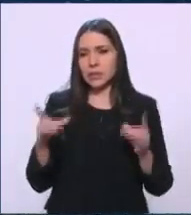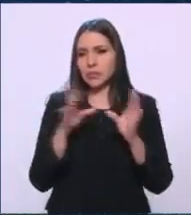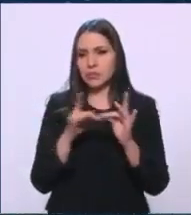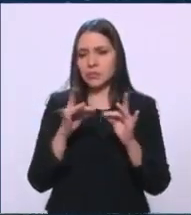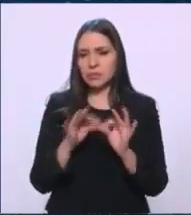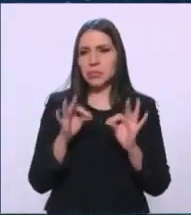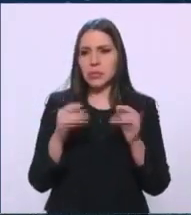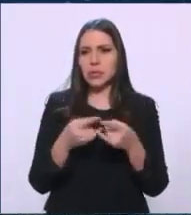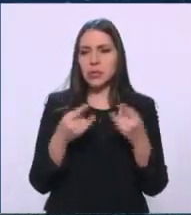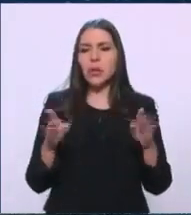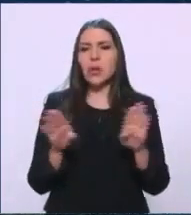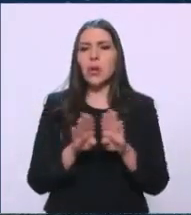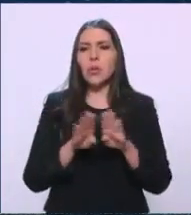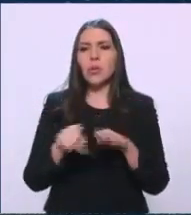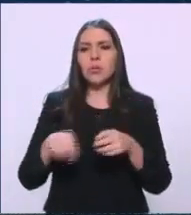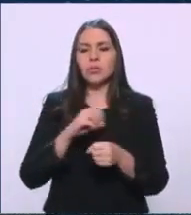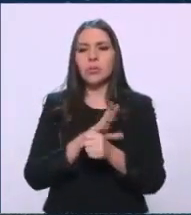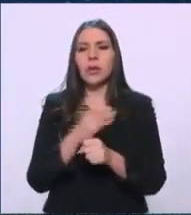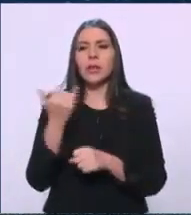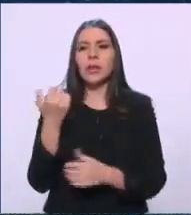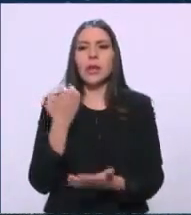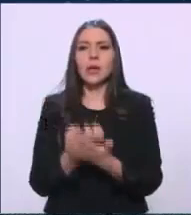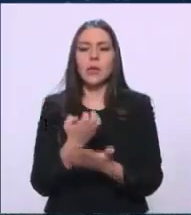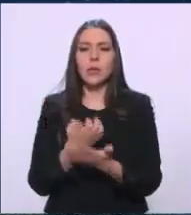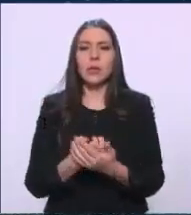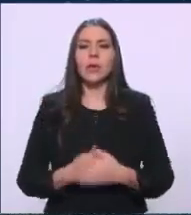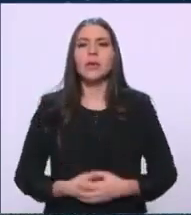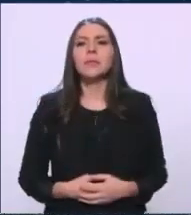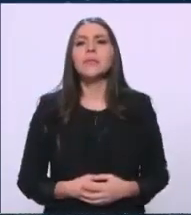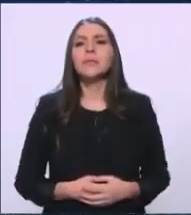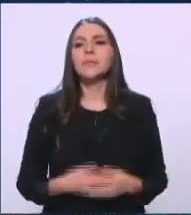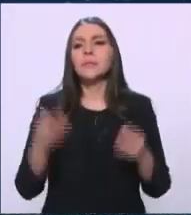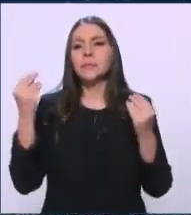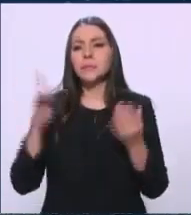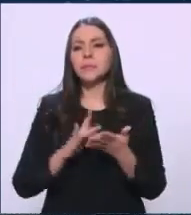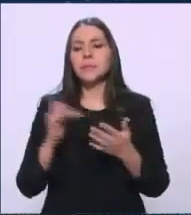sorteó la pandemia y la crisis económica. Muchísimas gracias por habernos acompañado.